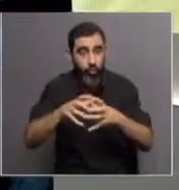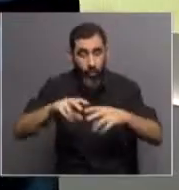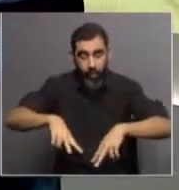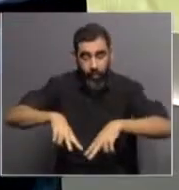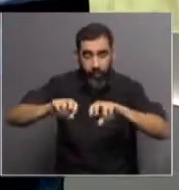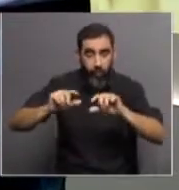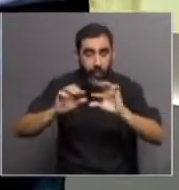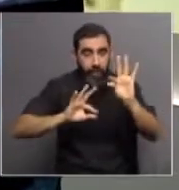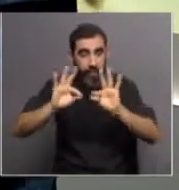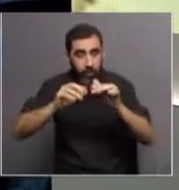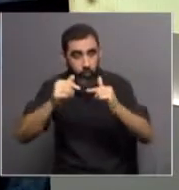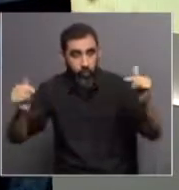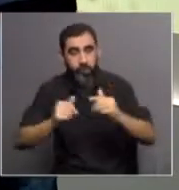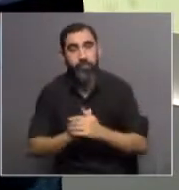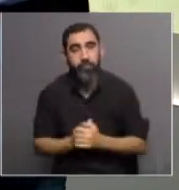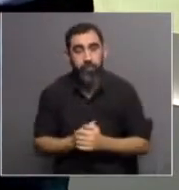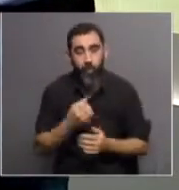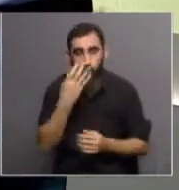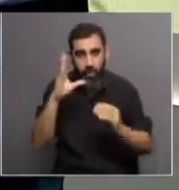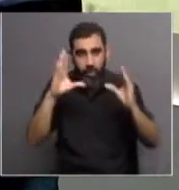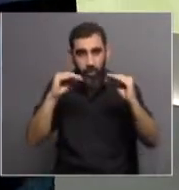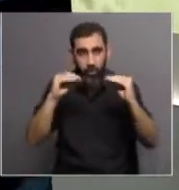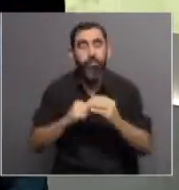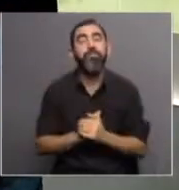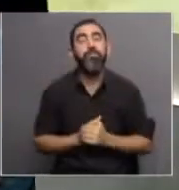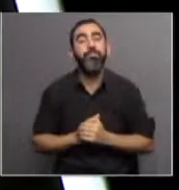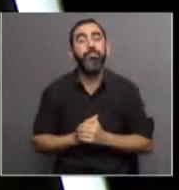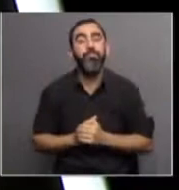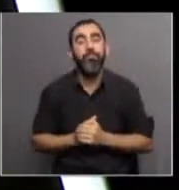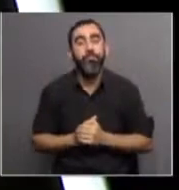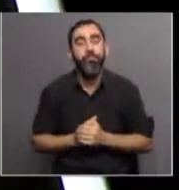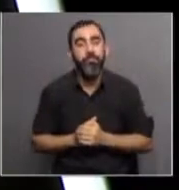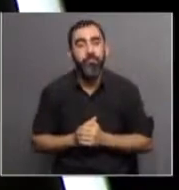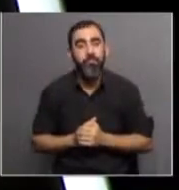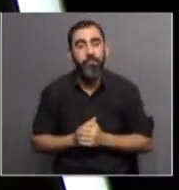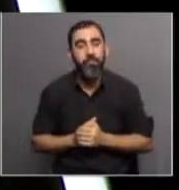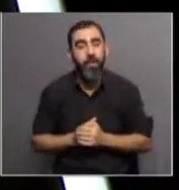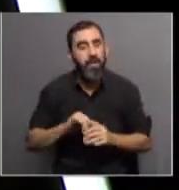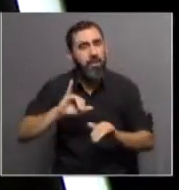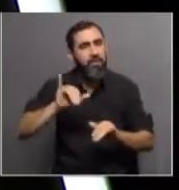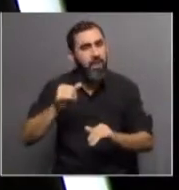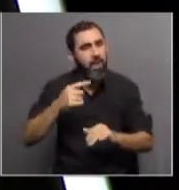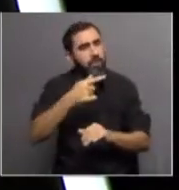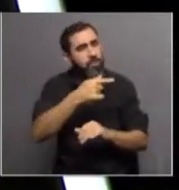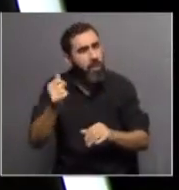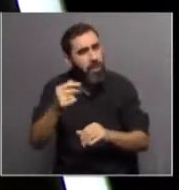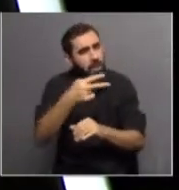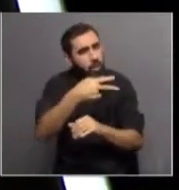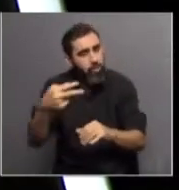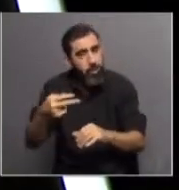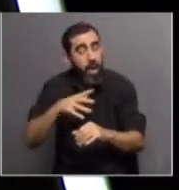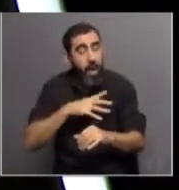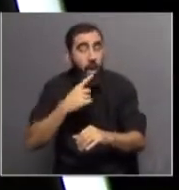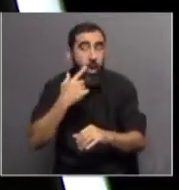Datos. Marcelo, ¿cómo andás? Buenas noches. Buenas noches, Gustavo. ¿Qué tal? ¿Cómo andás? Bien, todo bien. A ver, desde hace unas semanas venimos viendo